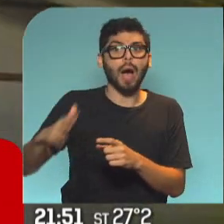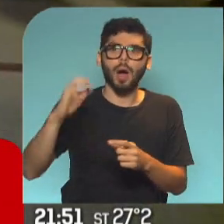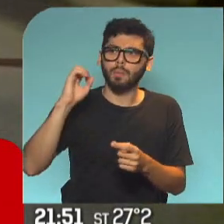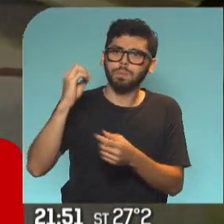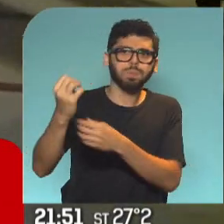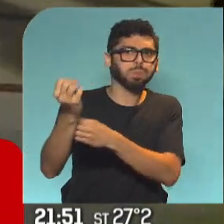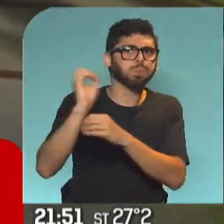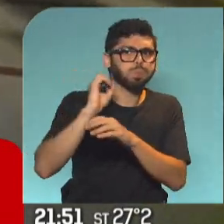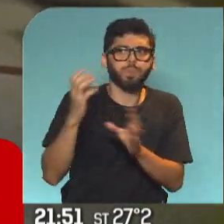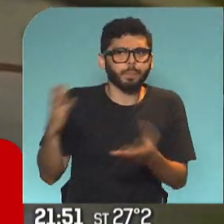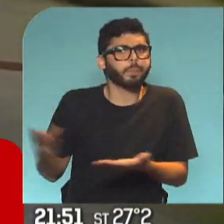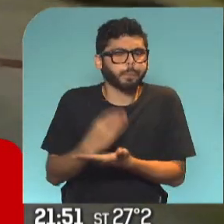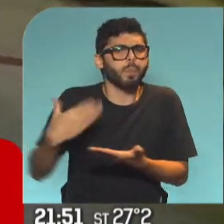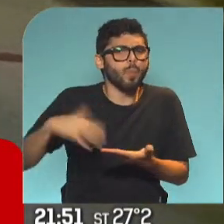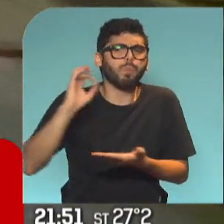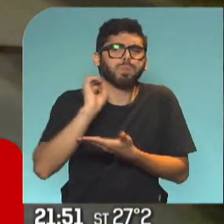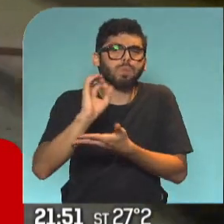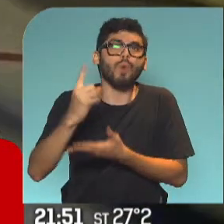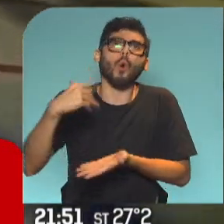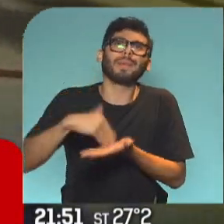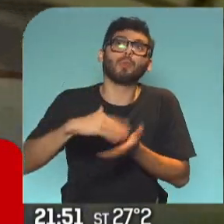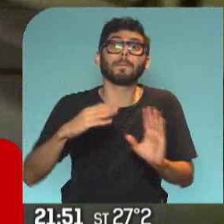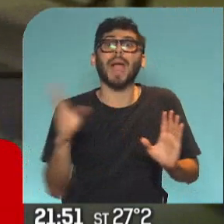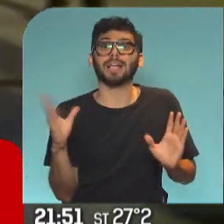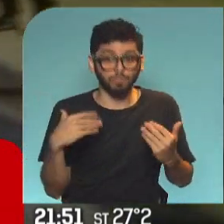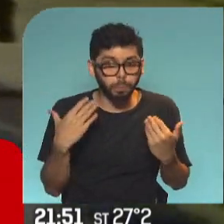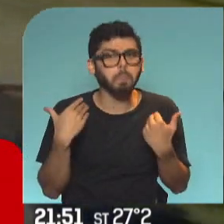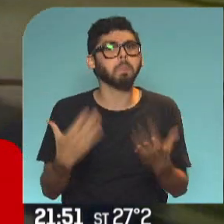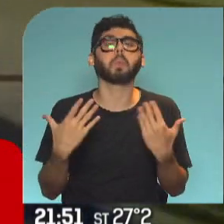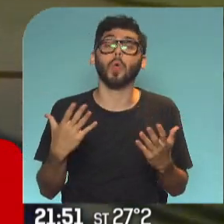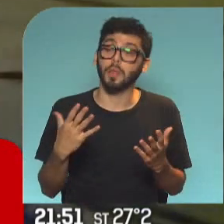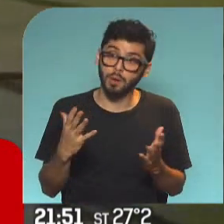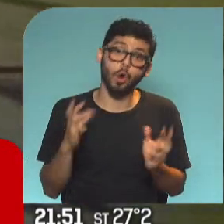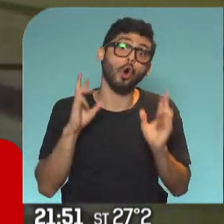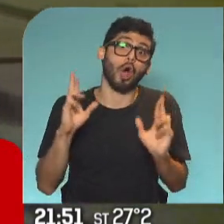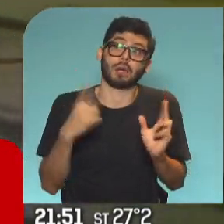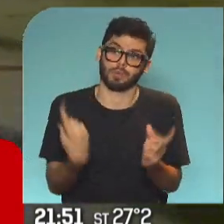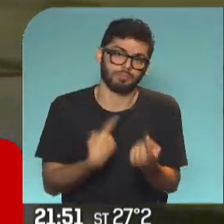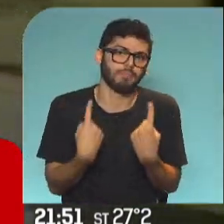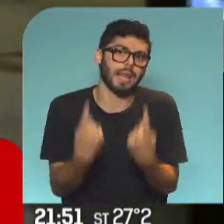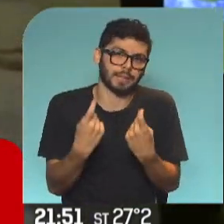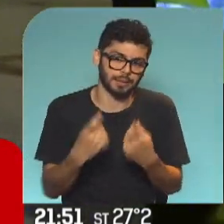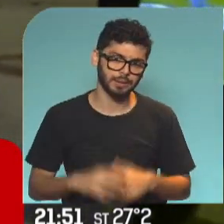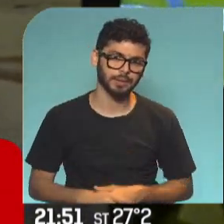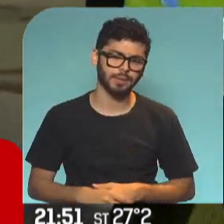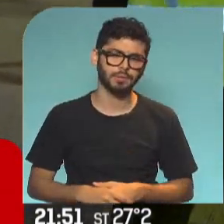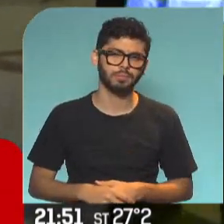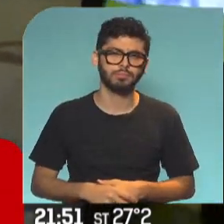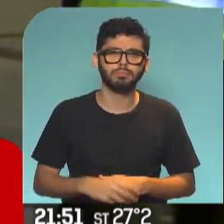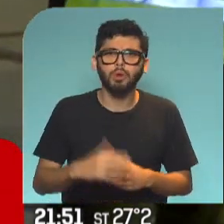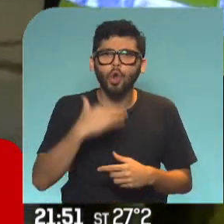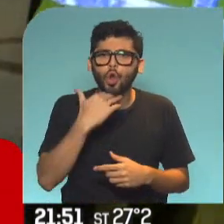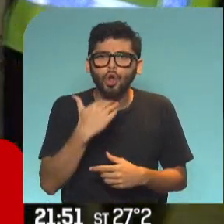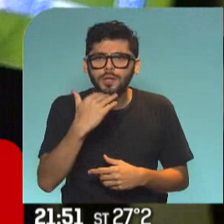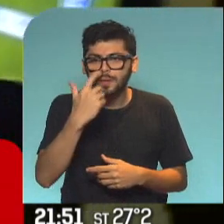significativas, bastante por encima del 1 millón. Ojalá así sea, ¿no? Porque realmente se necesita. Bien. Bueno, no sé si habrá